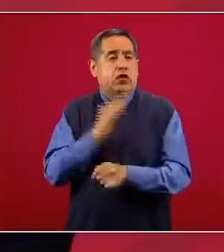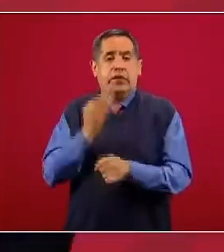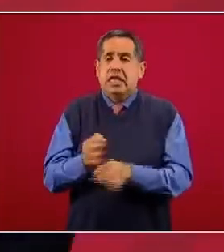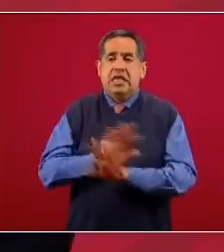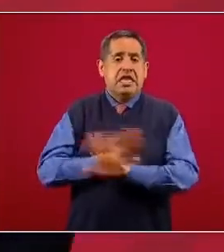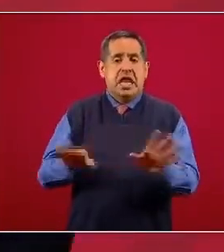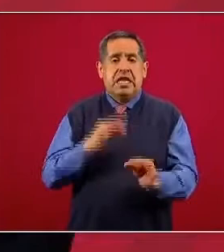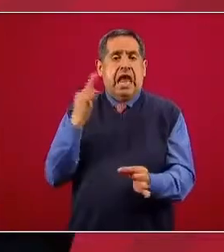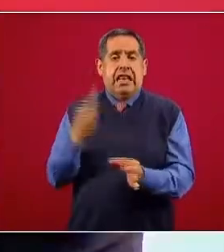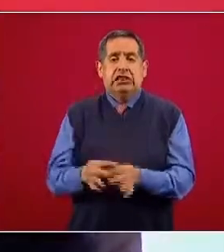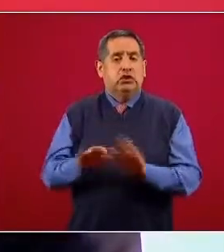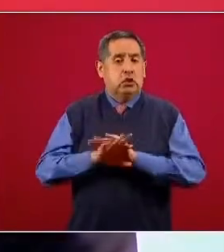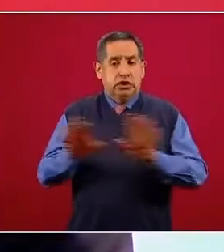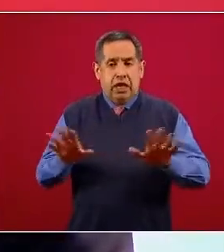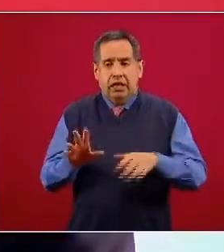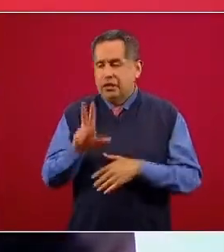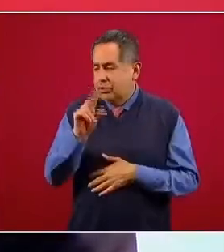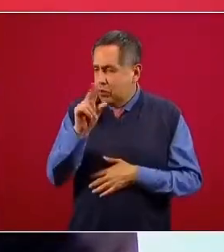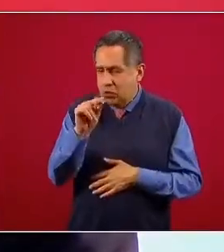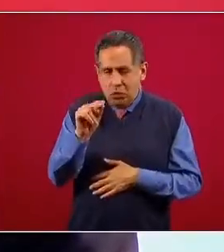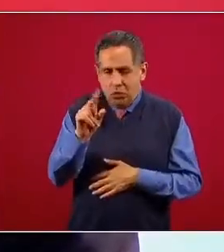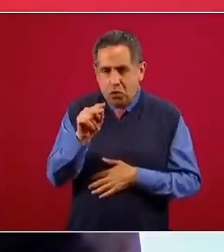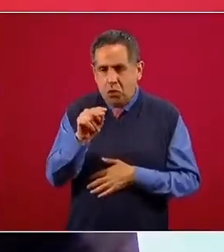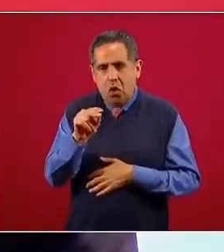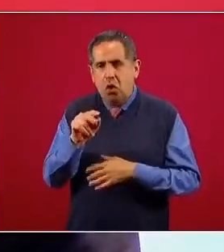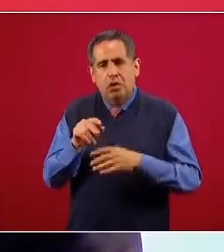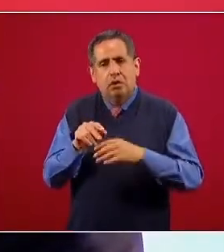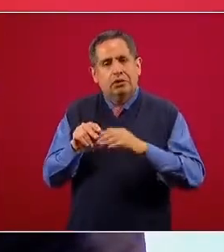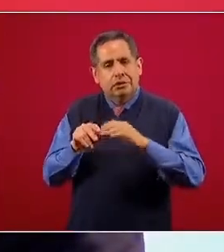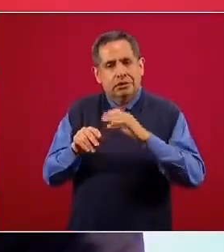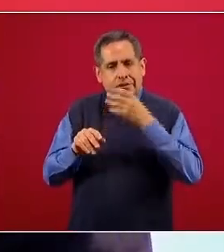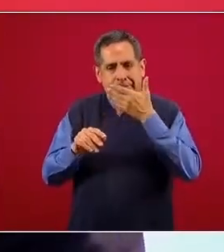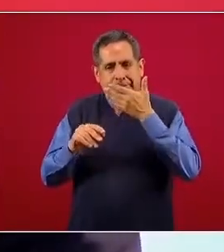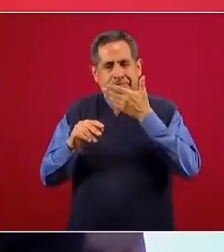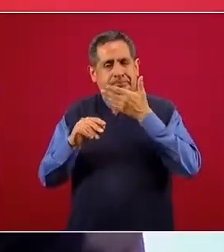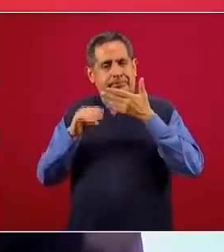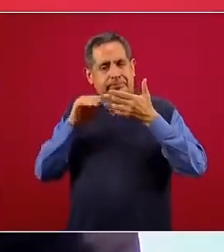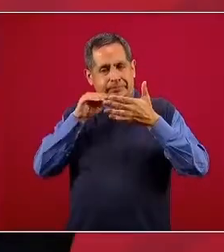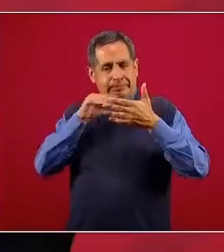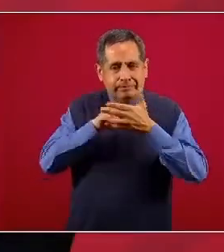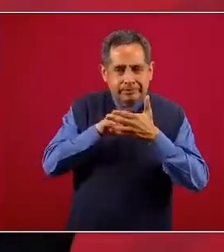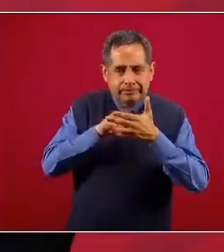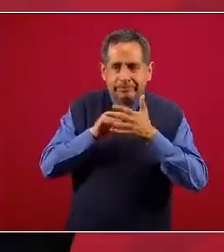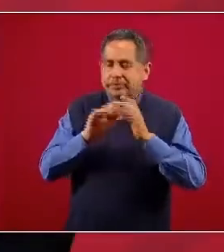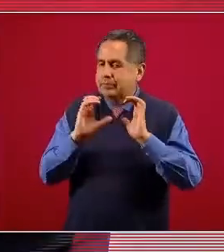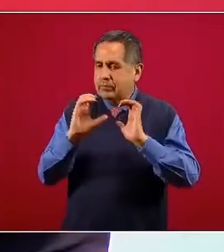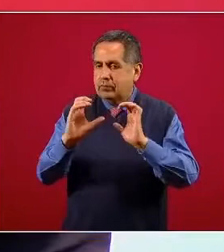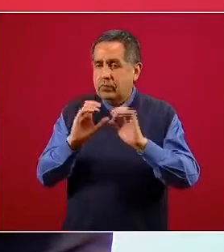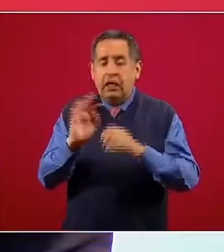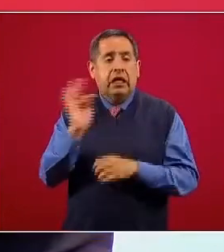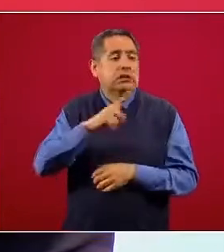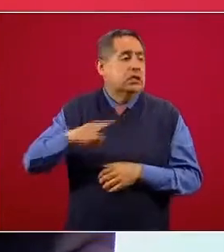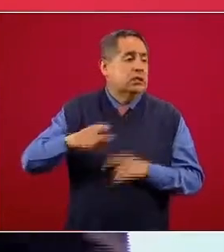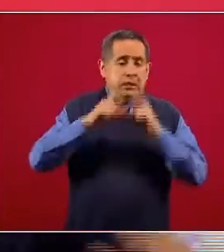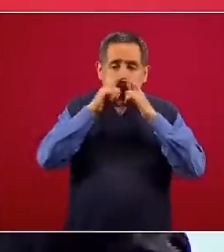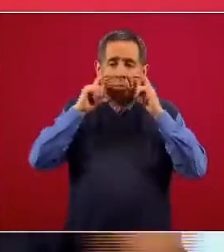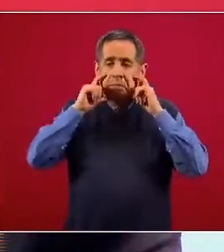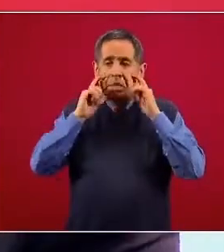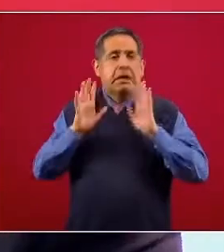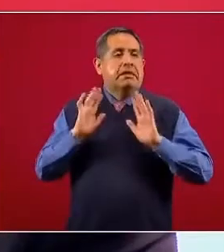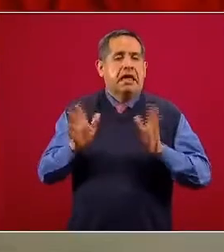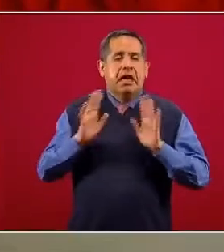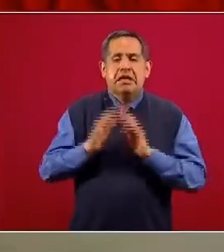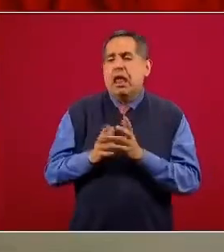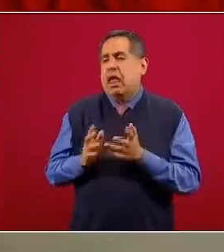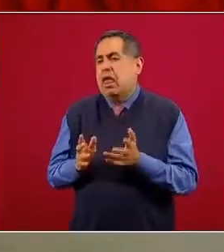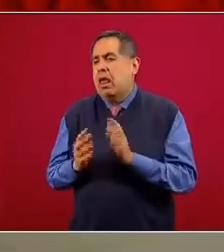efectiva para interferir con la llegada. Y seguimos diciendo no confiarse en que porque ya tengo cubrebocas puedo